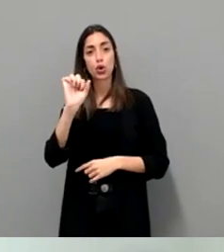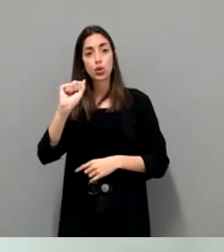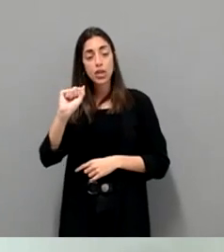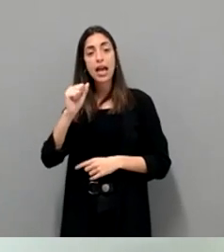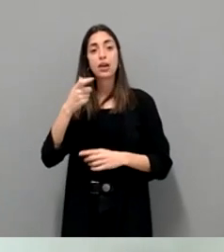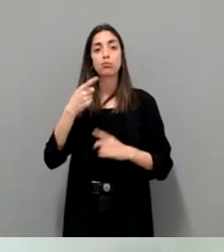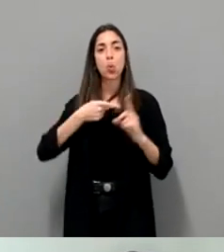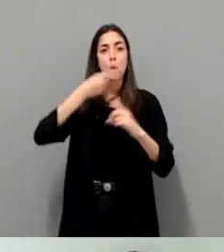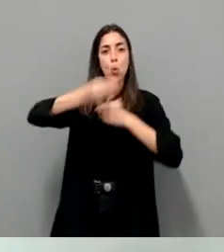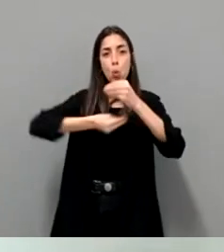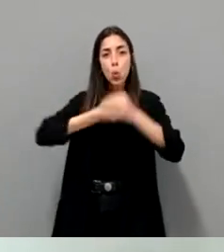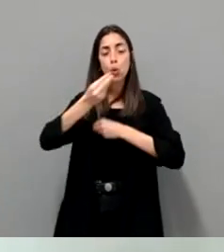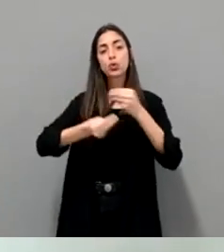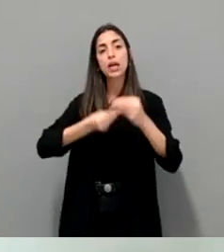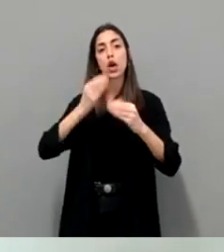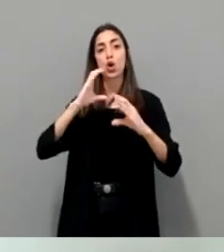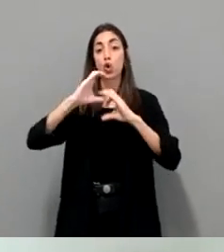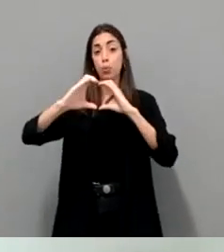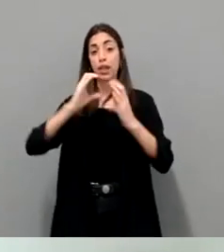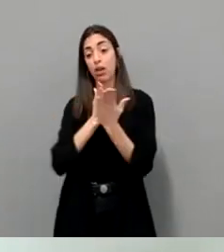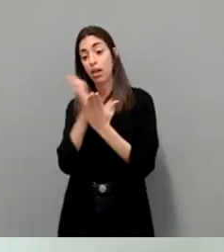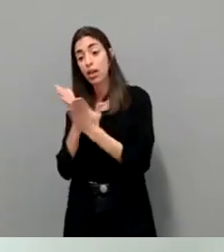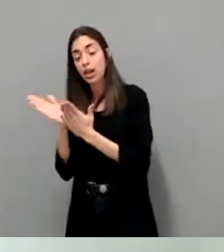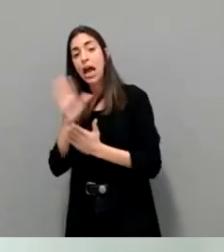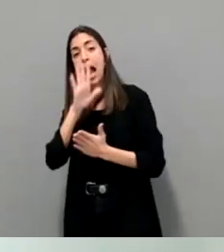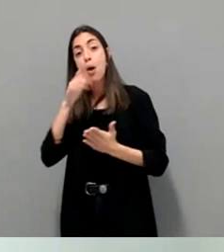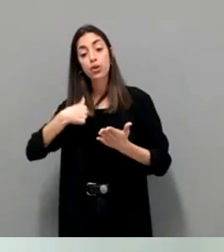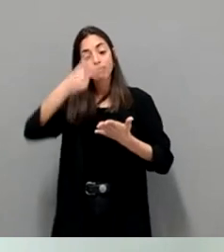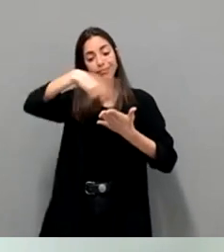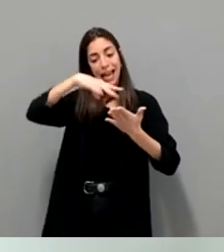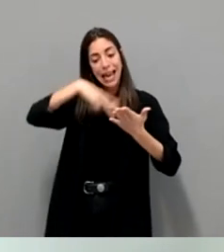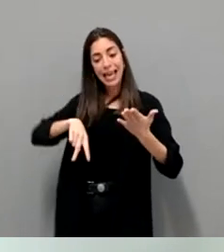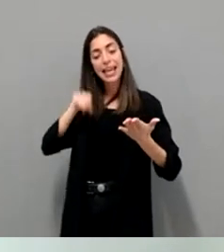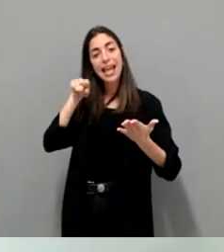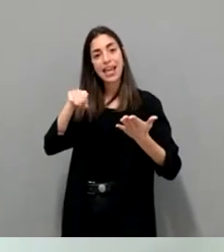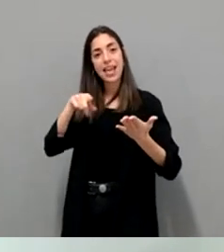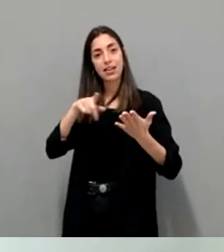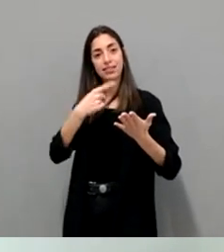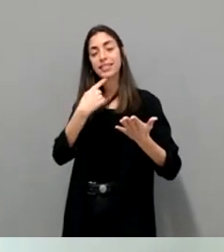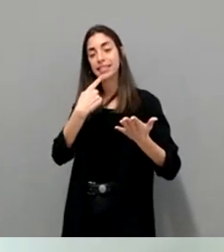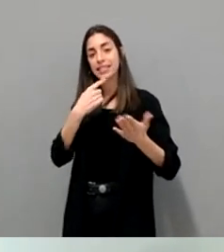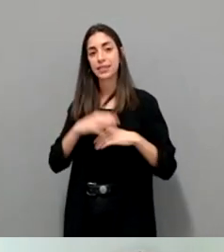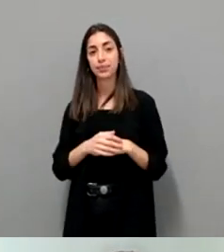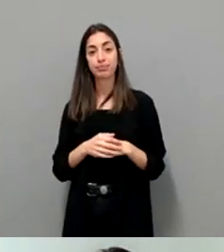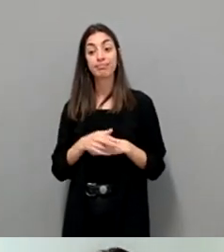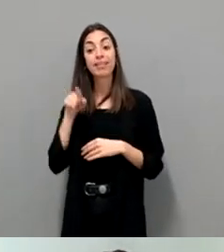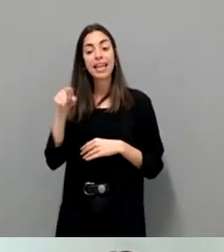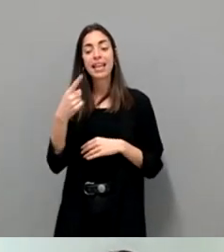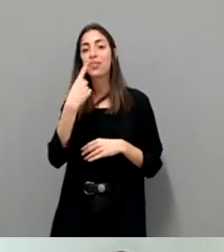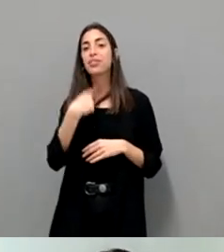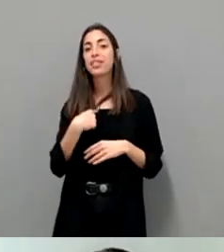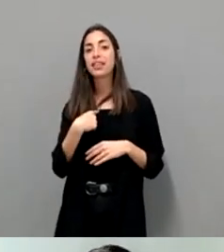alternativa, yo voy a leer lo que ella está poniendo. Rosa nos dice que la